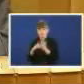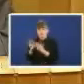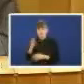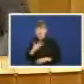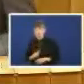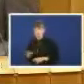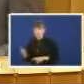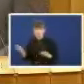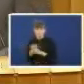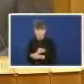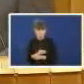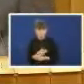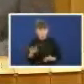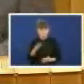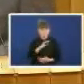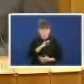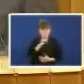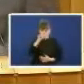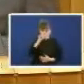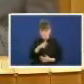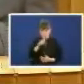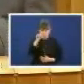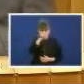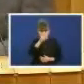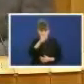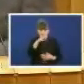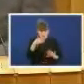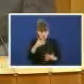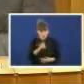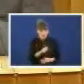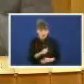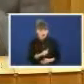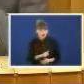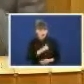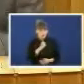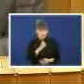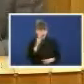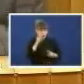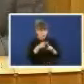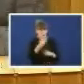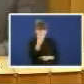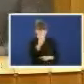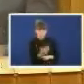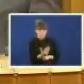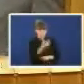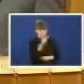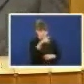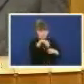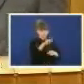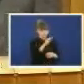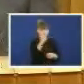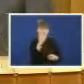señor Feijó esta é a súa oportunidade para demostrarnos a todos que algo cambiou no Partido Popular